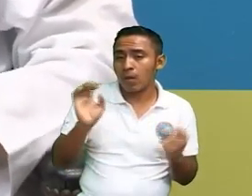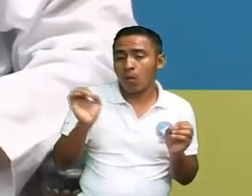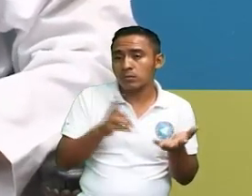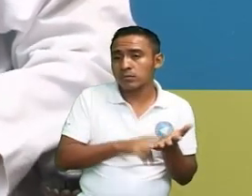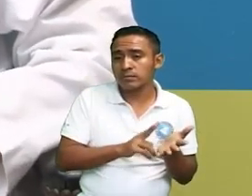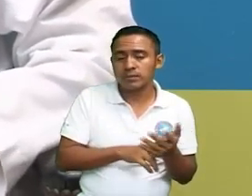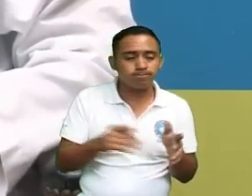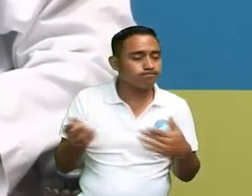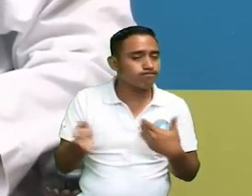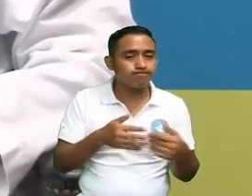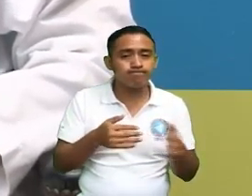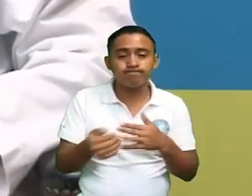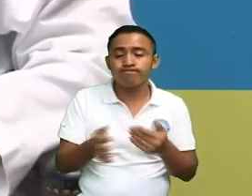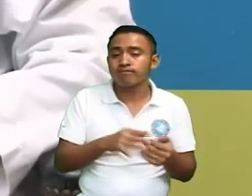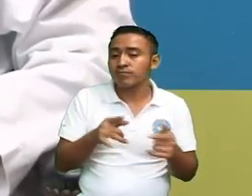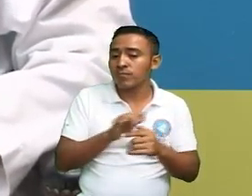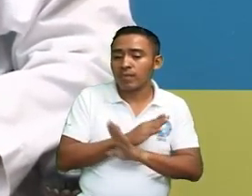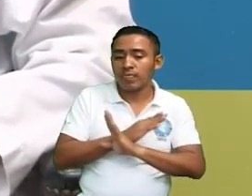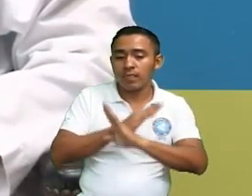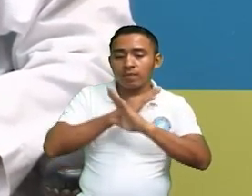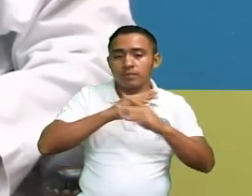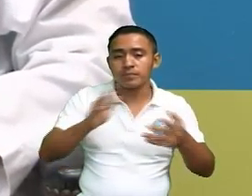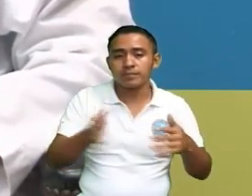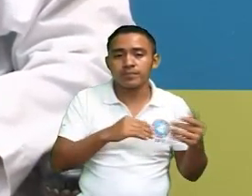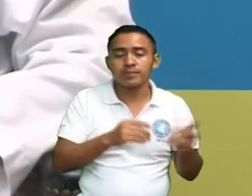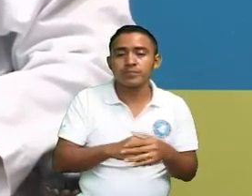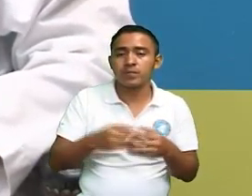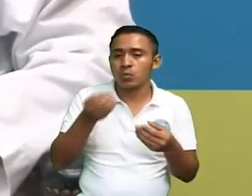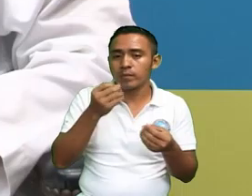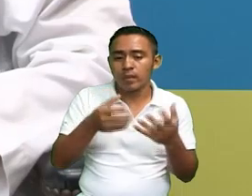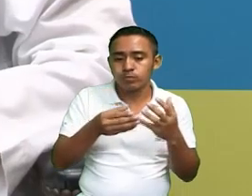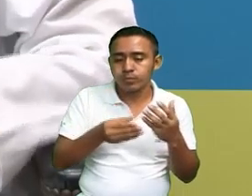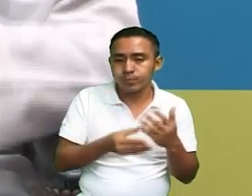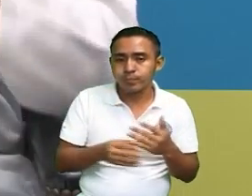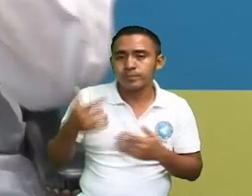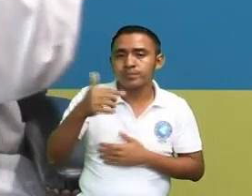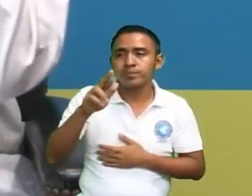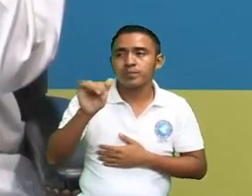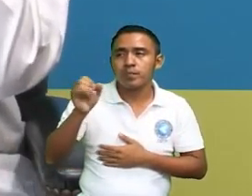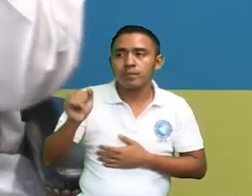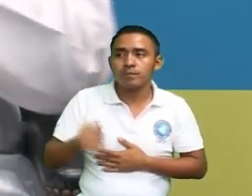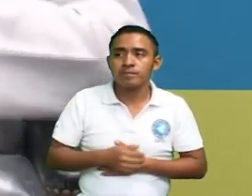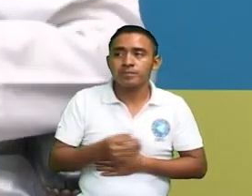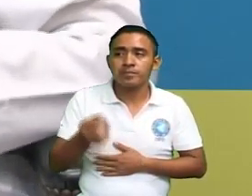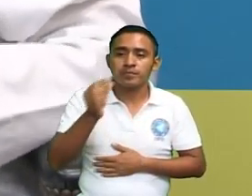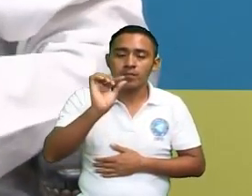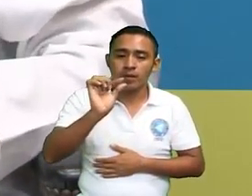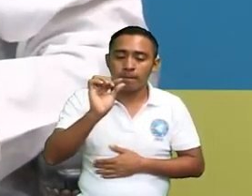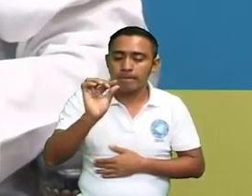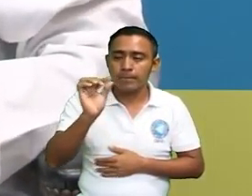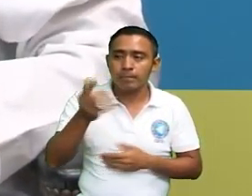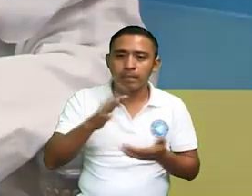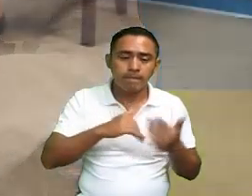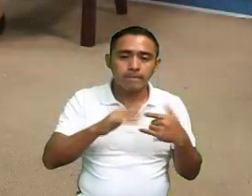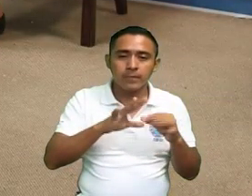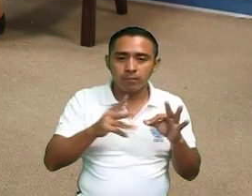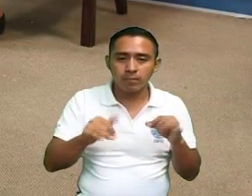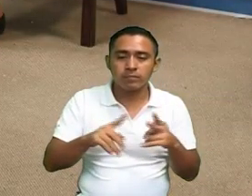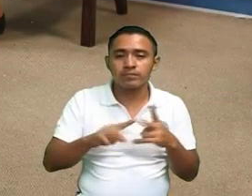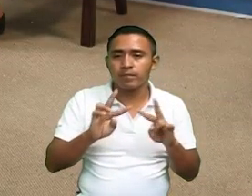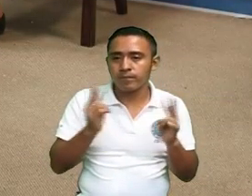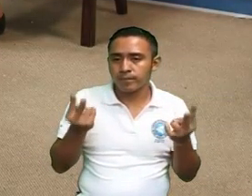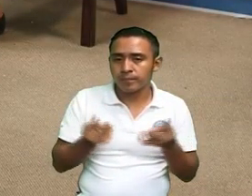¿verdad? Otra medida que es importante es las comidas grasas, ¿verdad? Hay que evitar, buscar comer más fruta, más verdura.